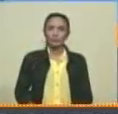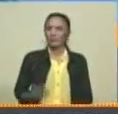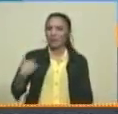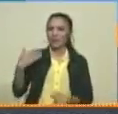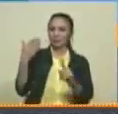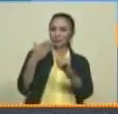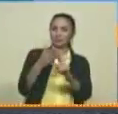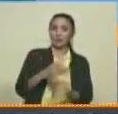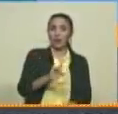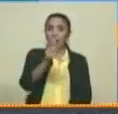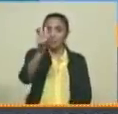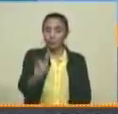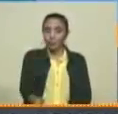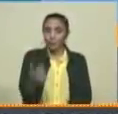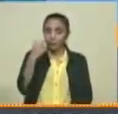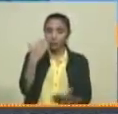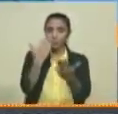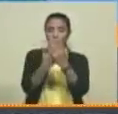Amenazarlos personalmente,